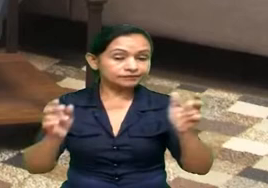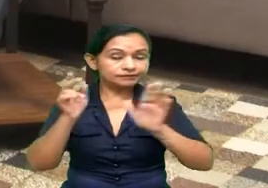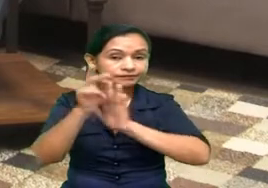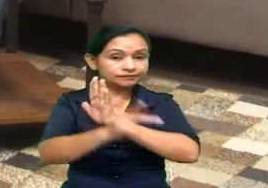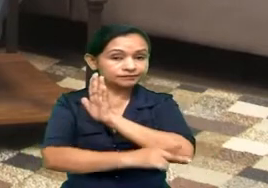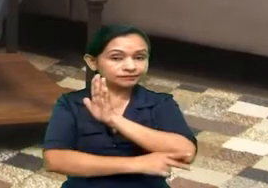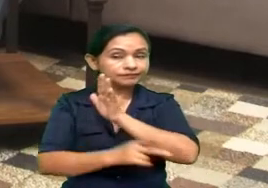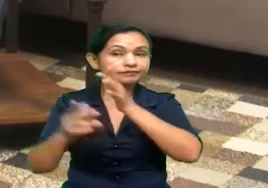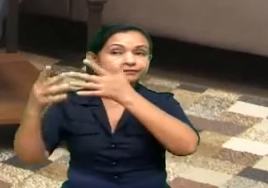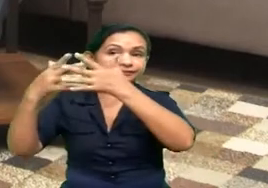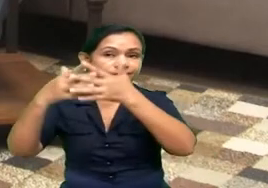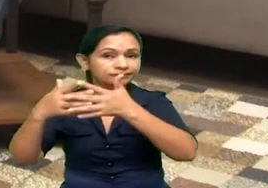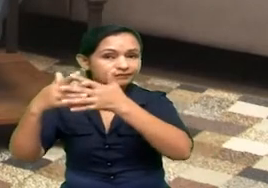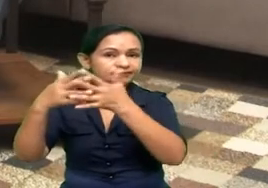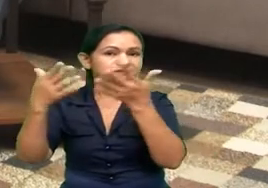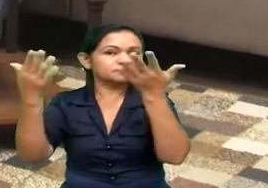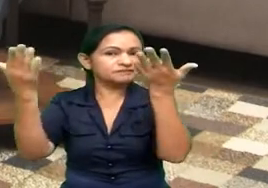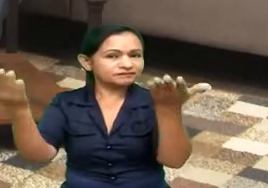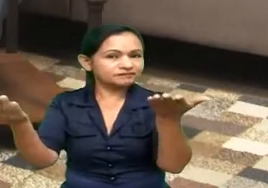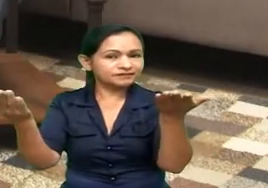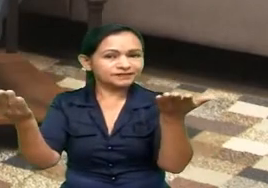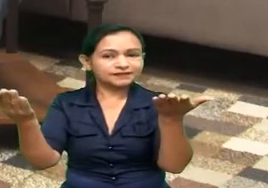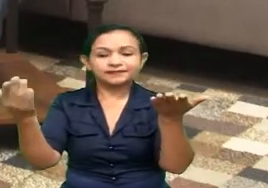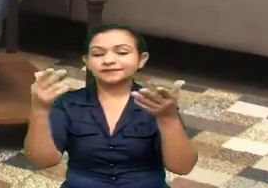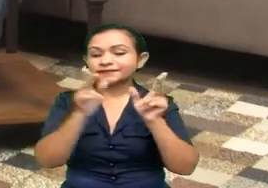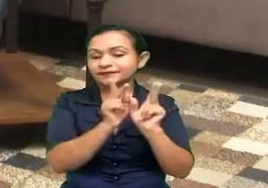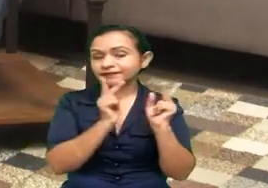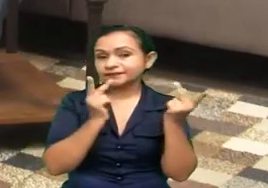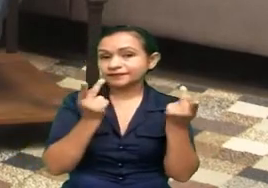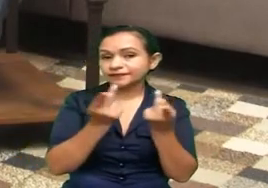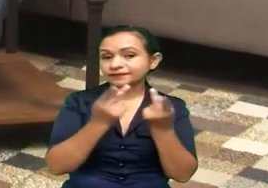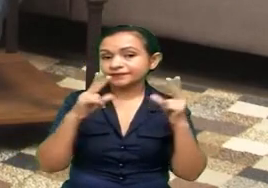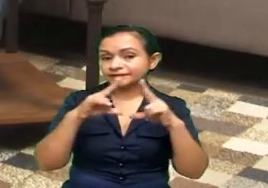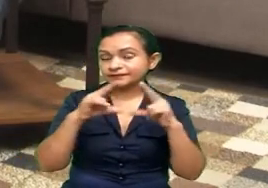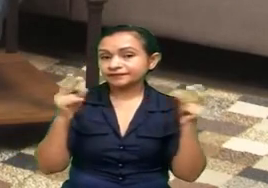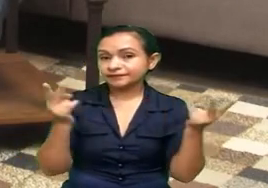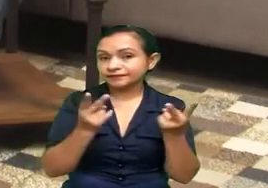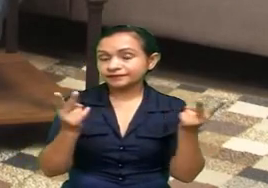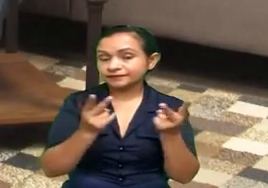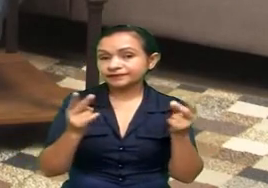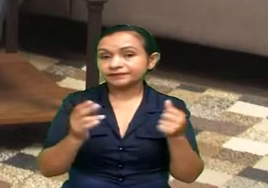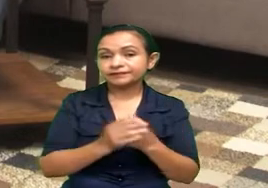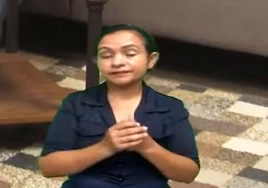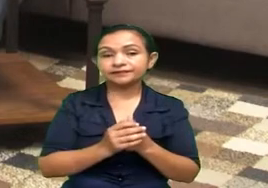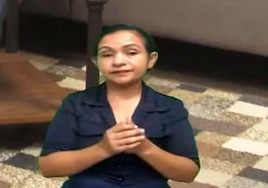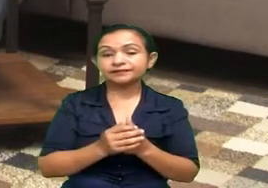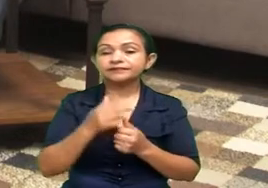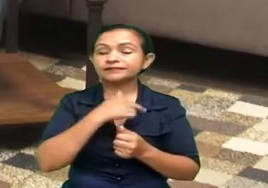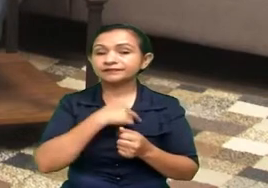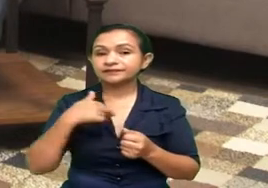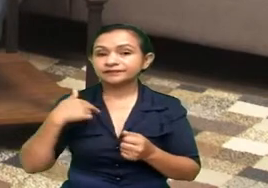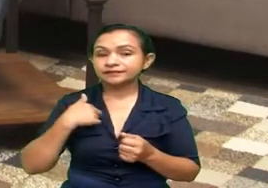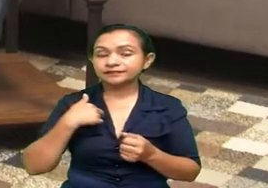como Estados Unidos, debiera el pueblo de Nicaragua y los que están generando la crisis en nuestro